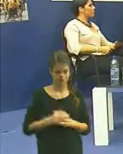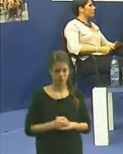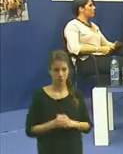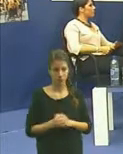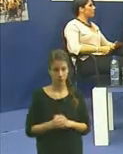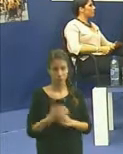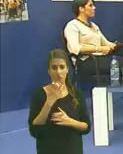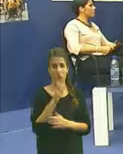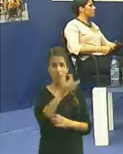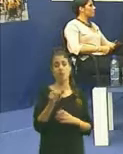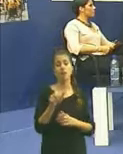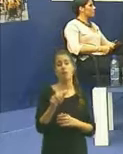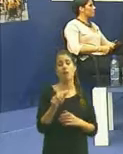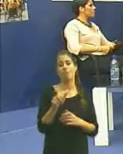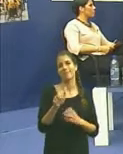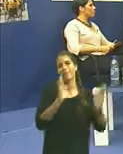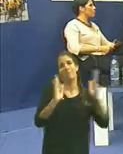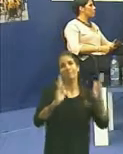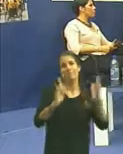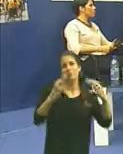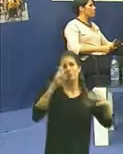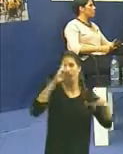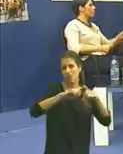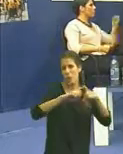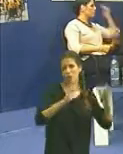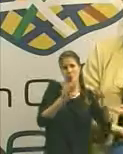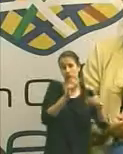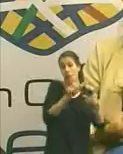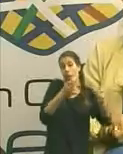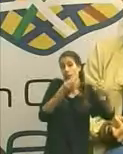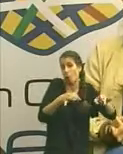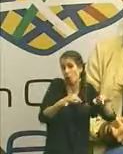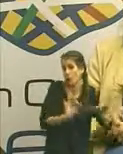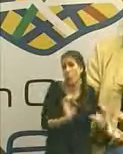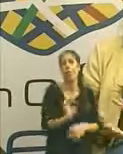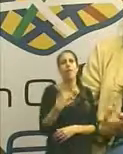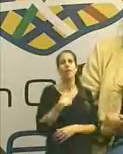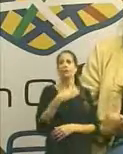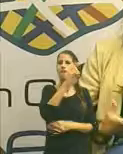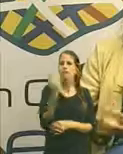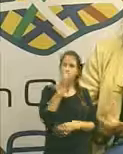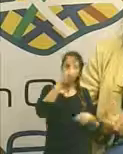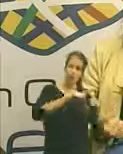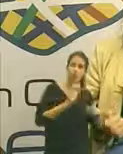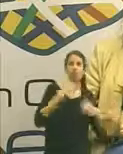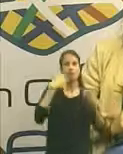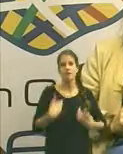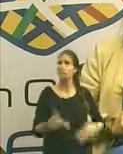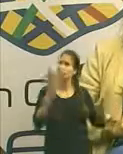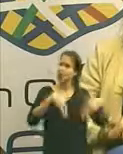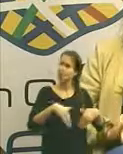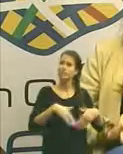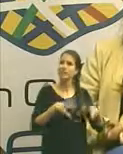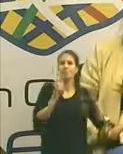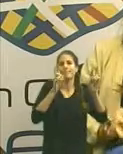dentro de los parámetros normales de la psicología, que no tienen ningún tipo de diversidad funcional, psíquica o